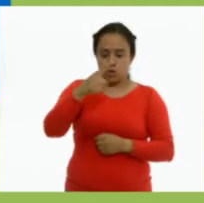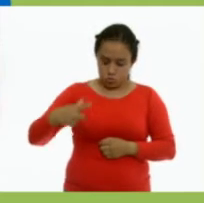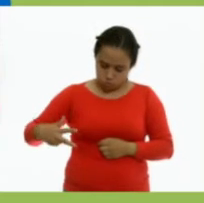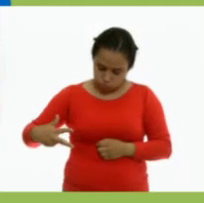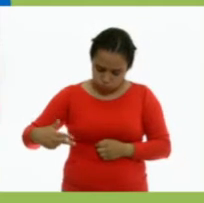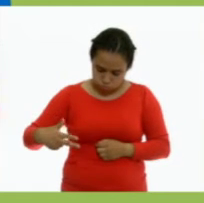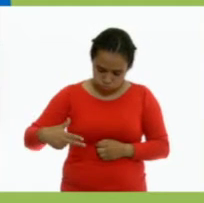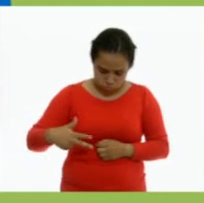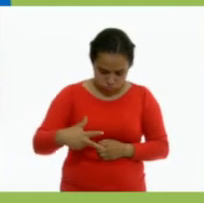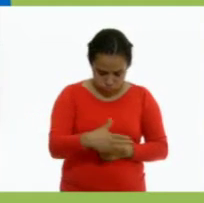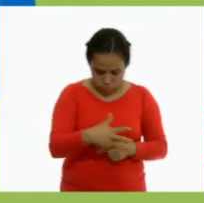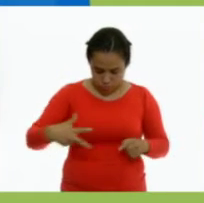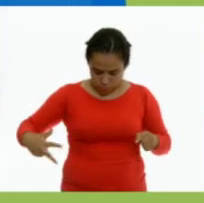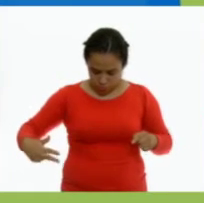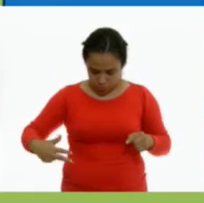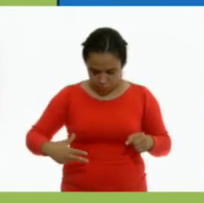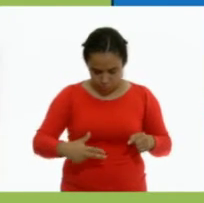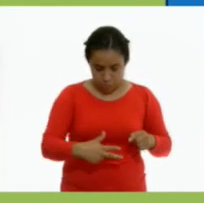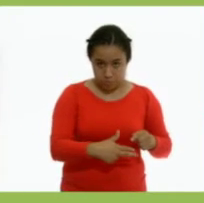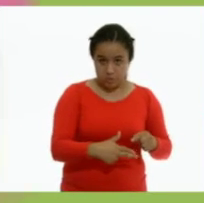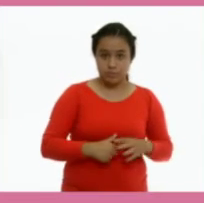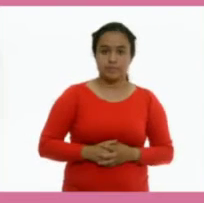las líneas marcadas.